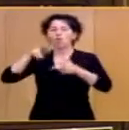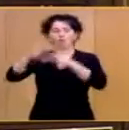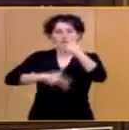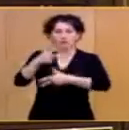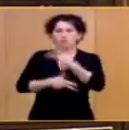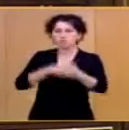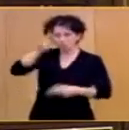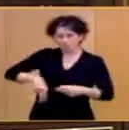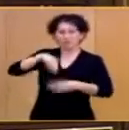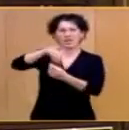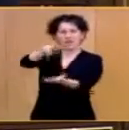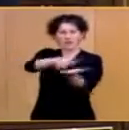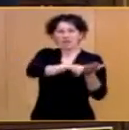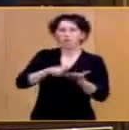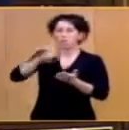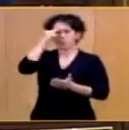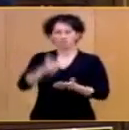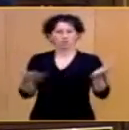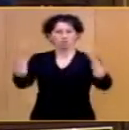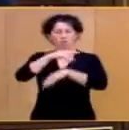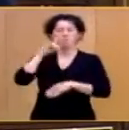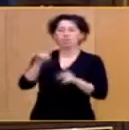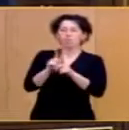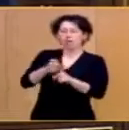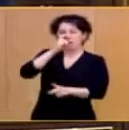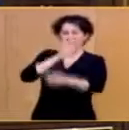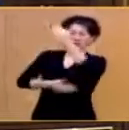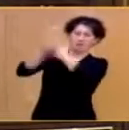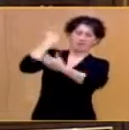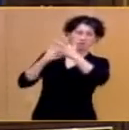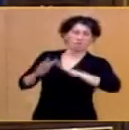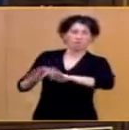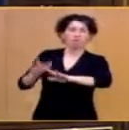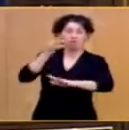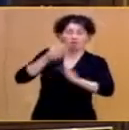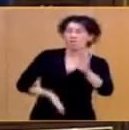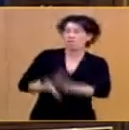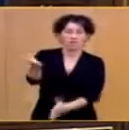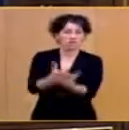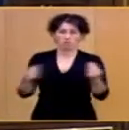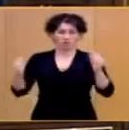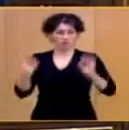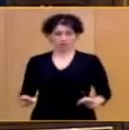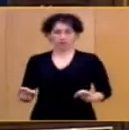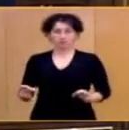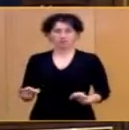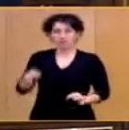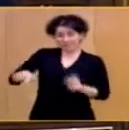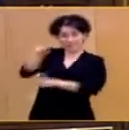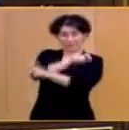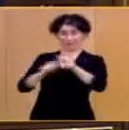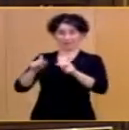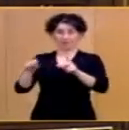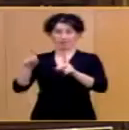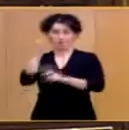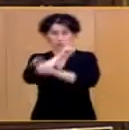Son vistos como restos arqueológicos cuyo destino natural es la desaparición. Los impulsores de esta ofensiva,